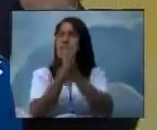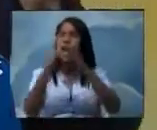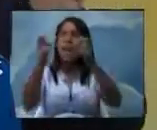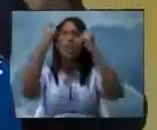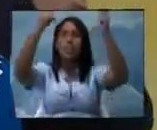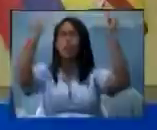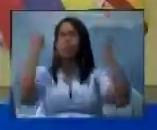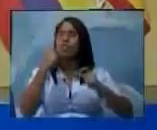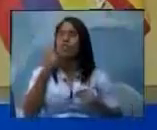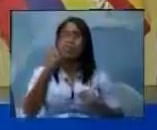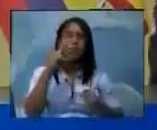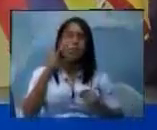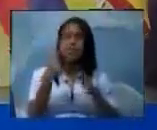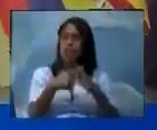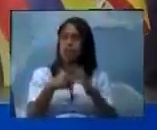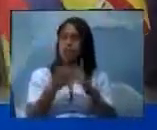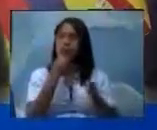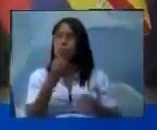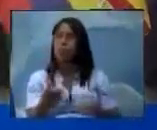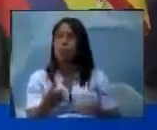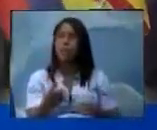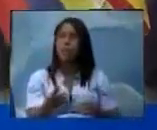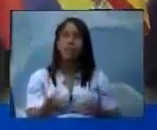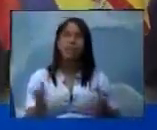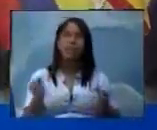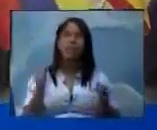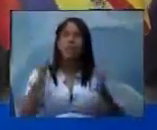Y yeah. Es que usted está viendo cosas buenas.